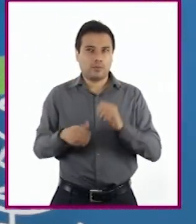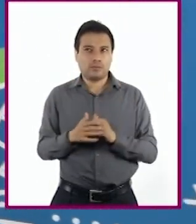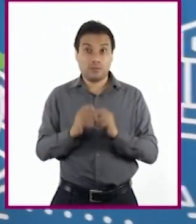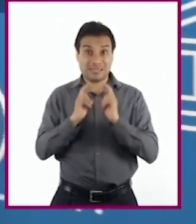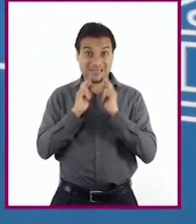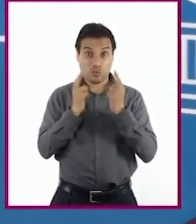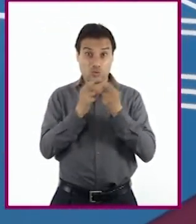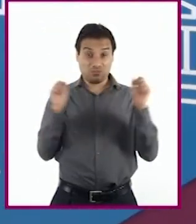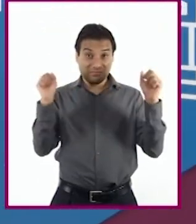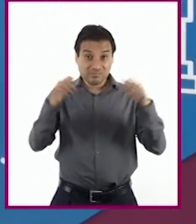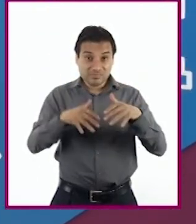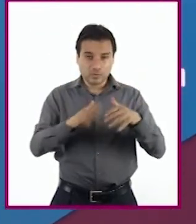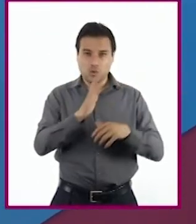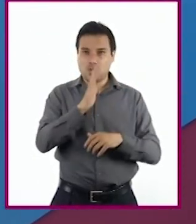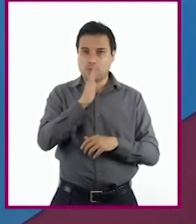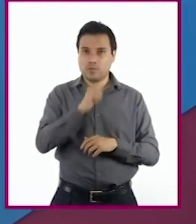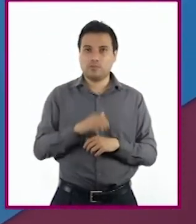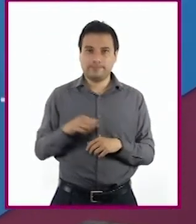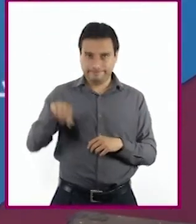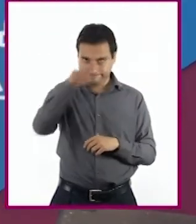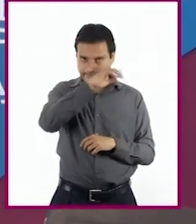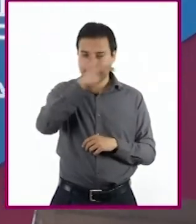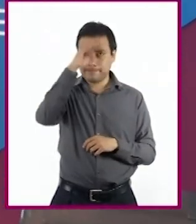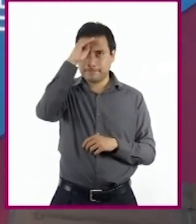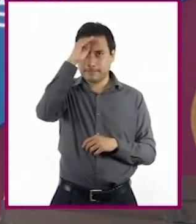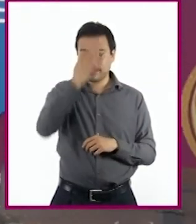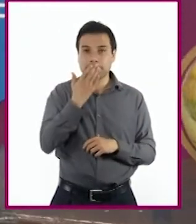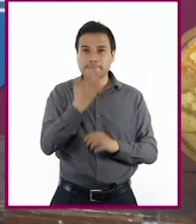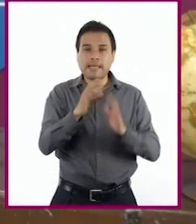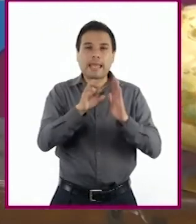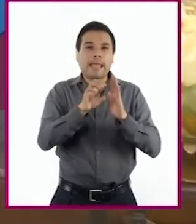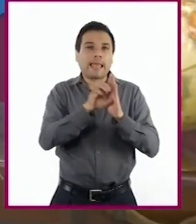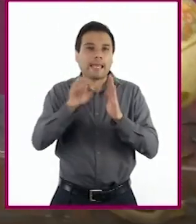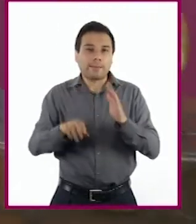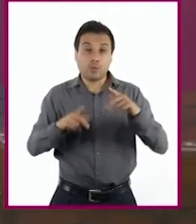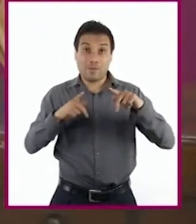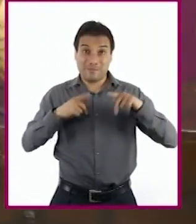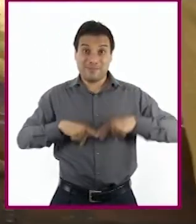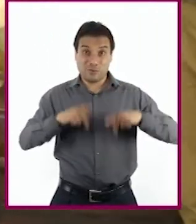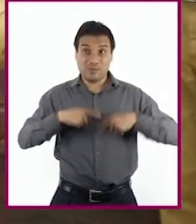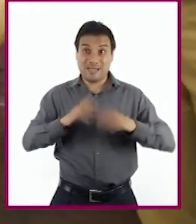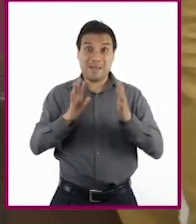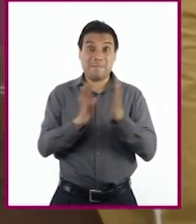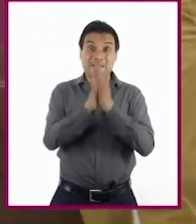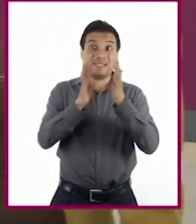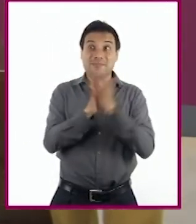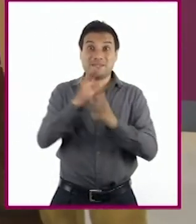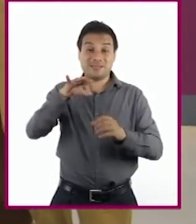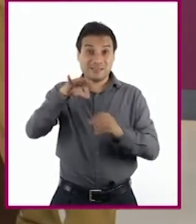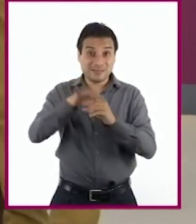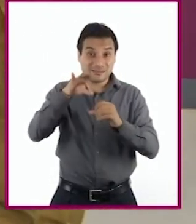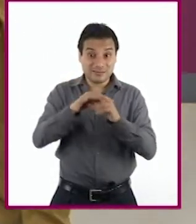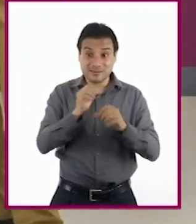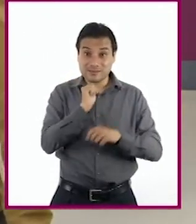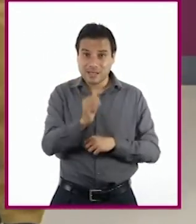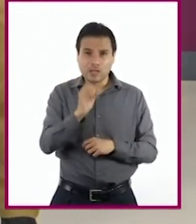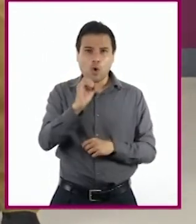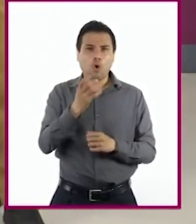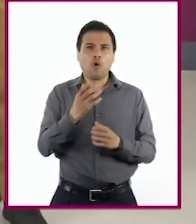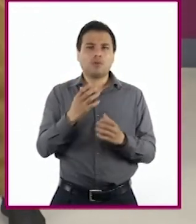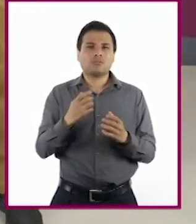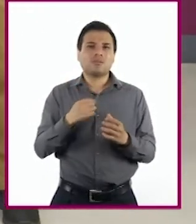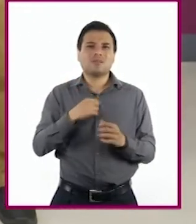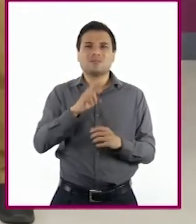asociación. Pero piénsenlo bien, si las personas dejan de participar en las elecciones, si dejan de hacer cosas